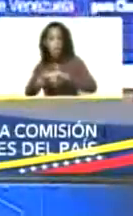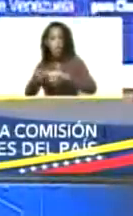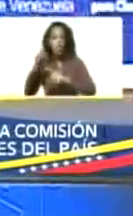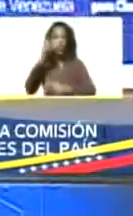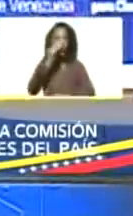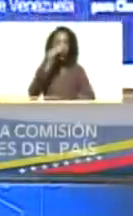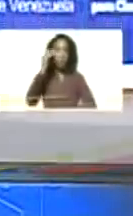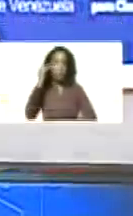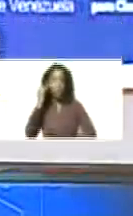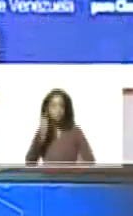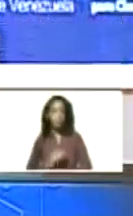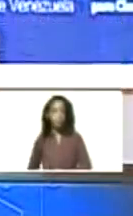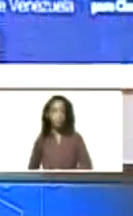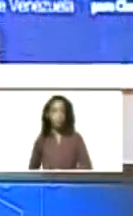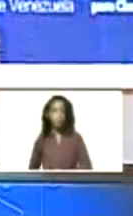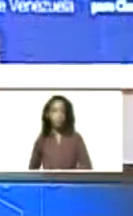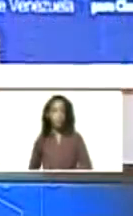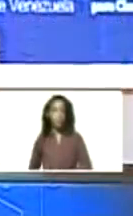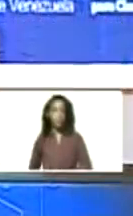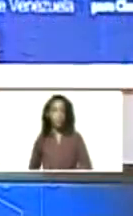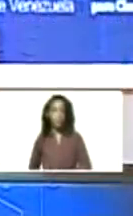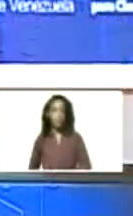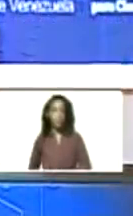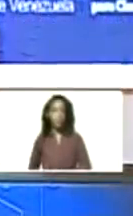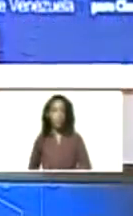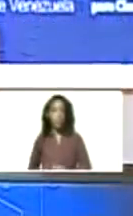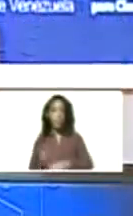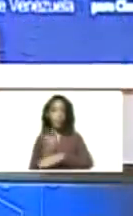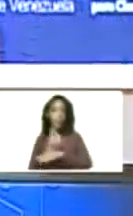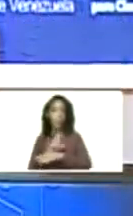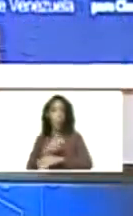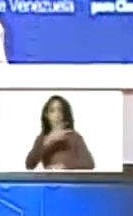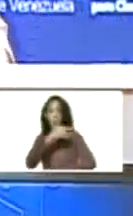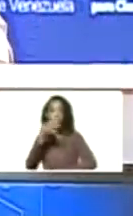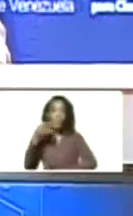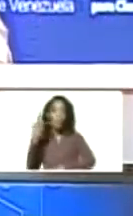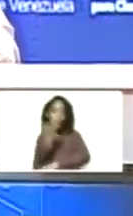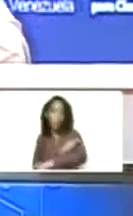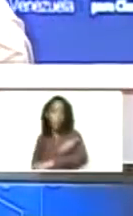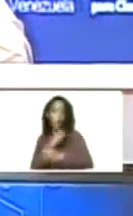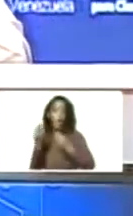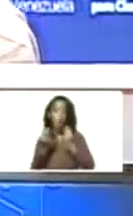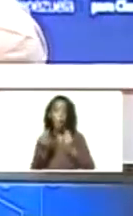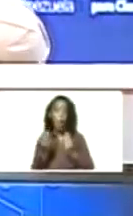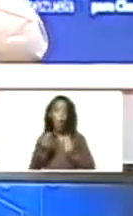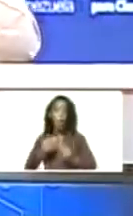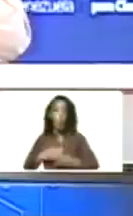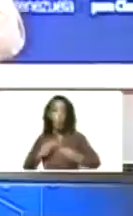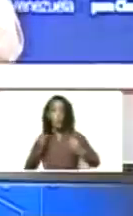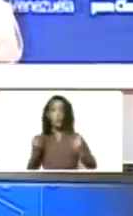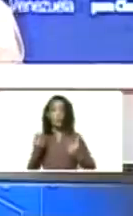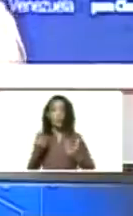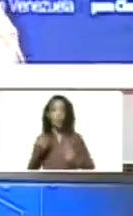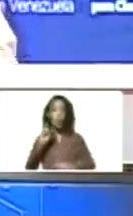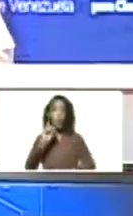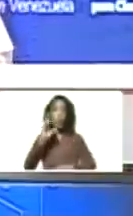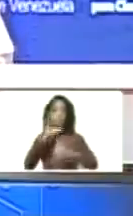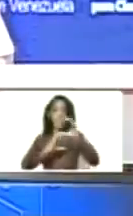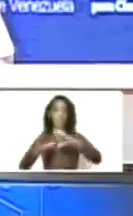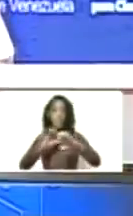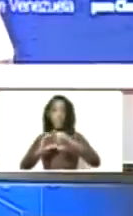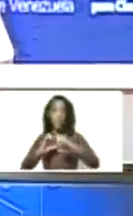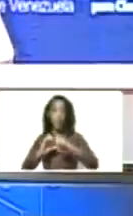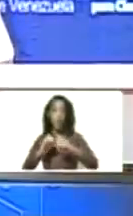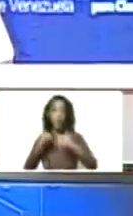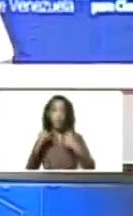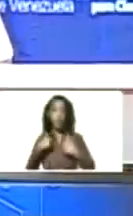niñas, la efectividad de las vacunas. Por ejemplo, uno de los científicos que acabo